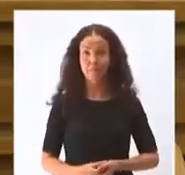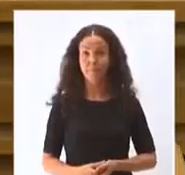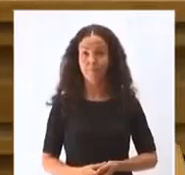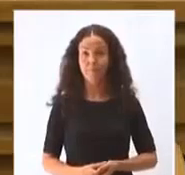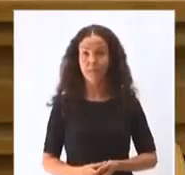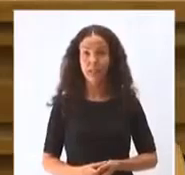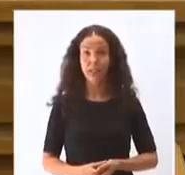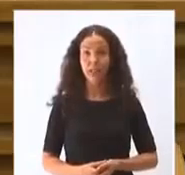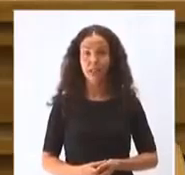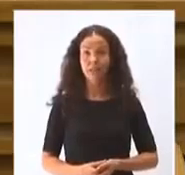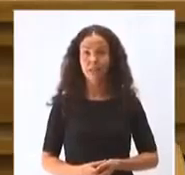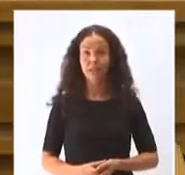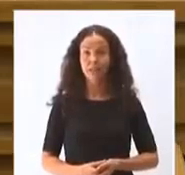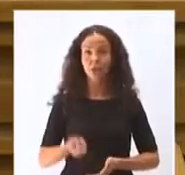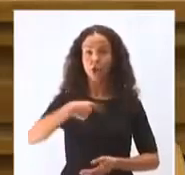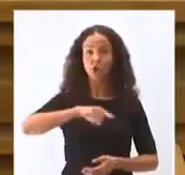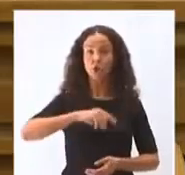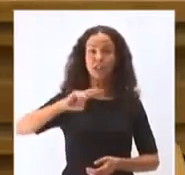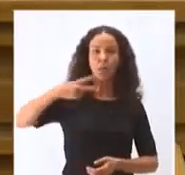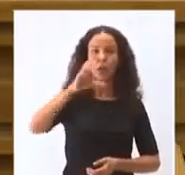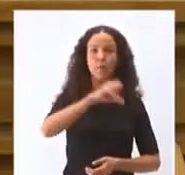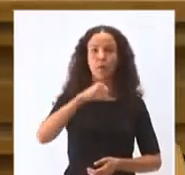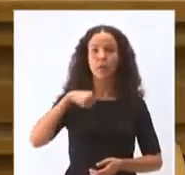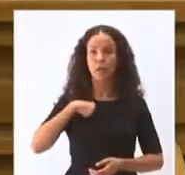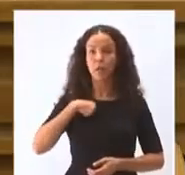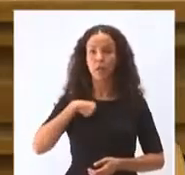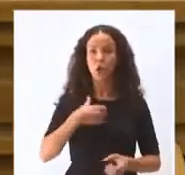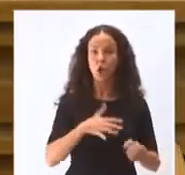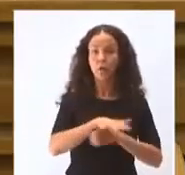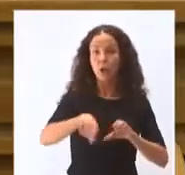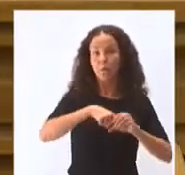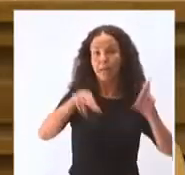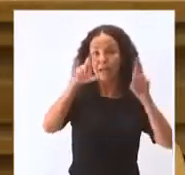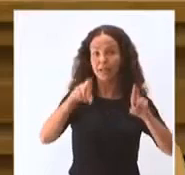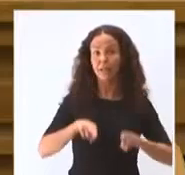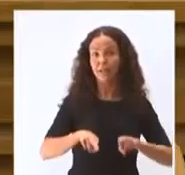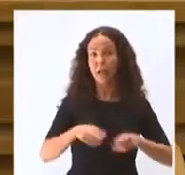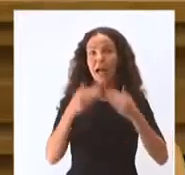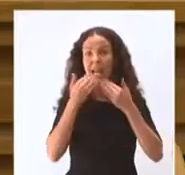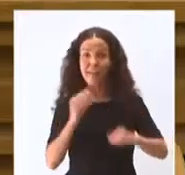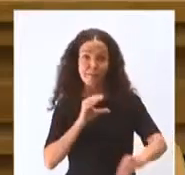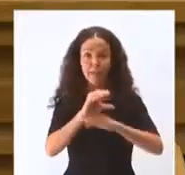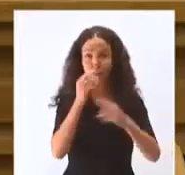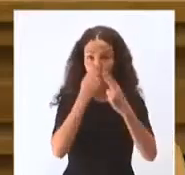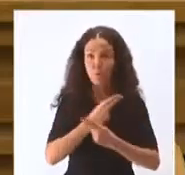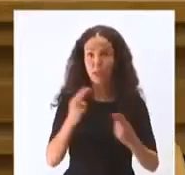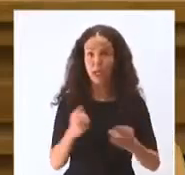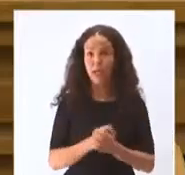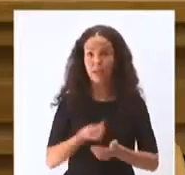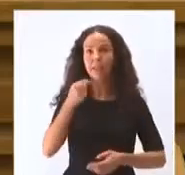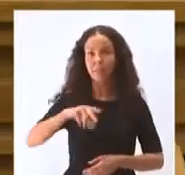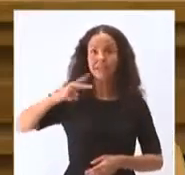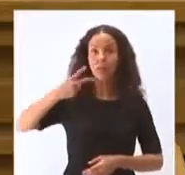somos la segunda con más cobertura de plazas residenciales con financiación pública y también la